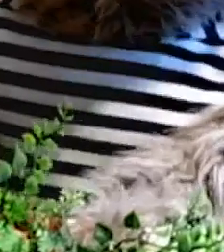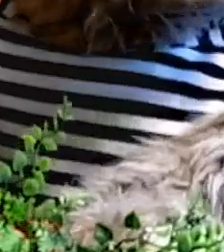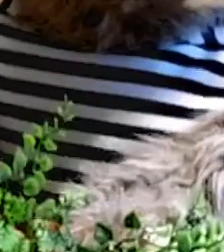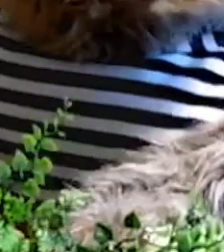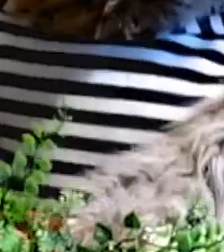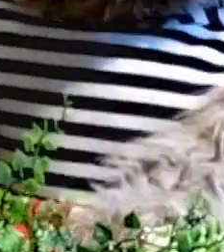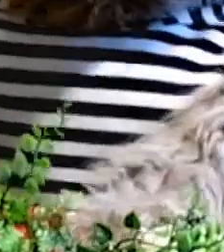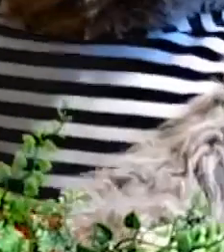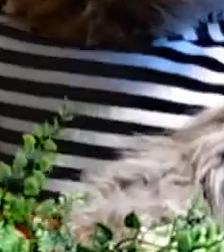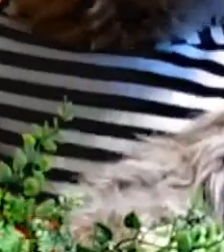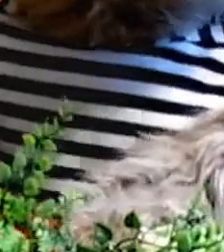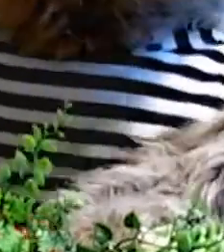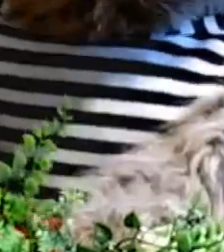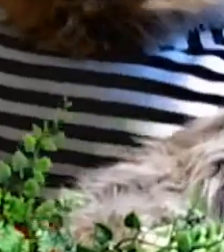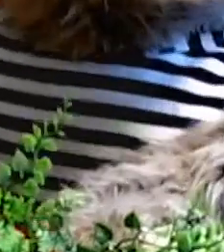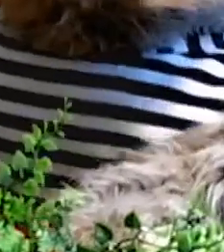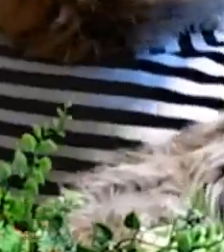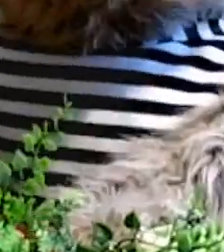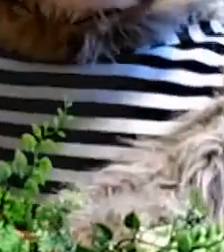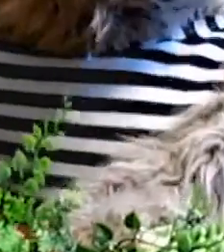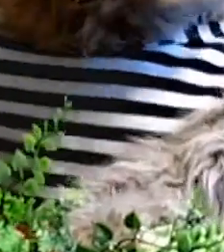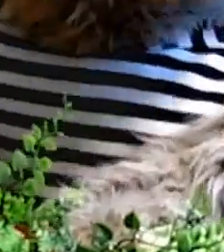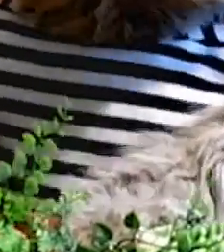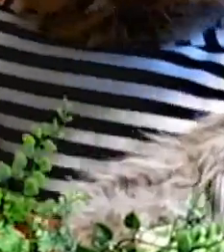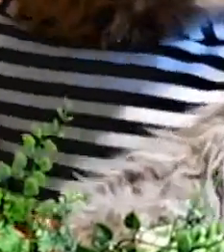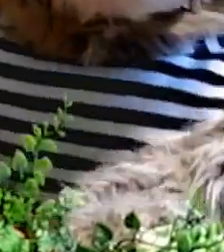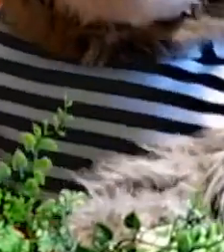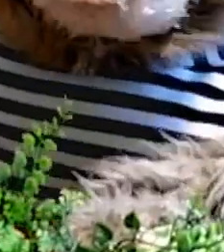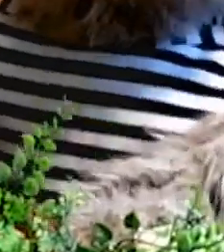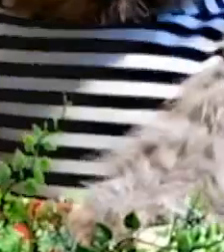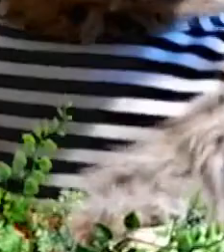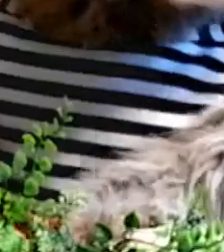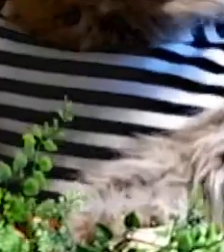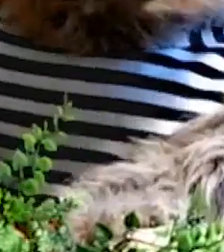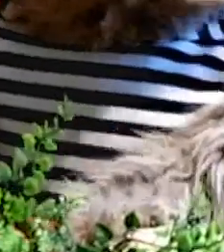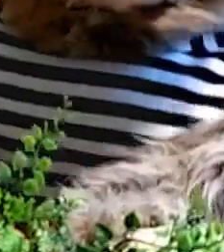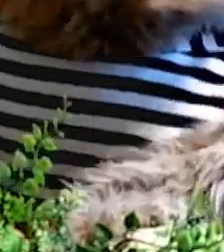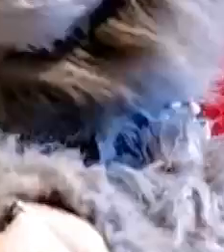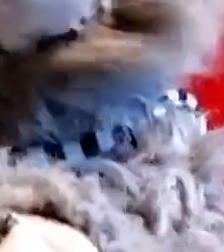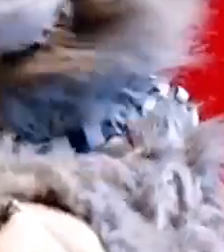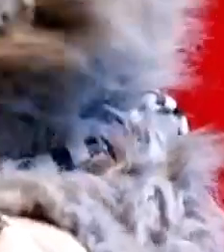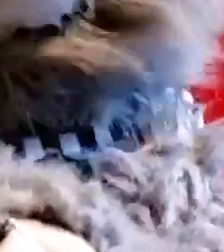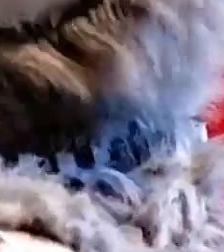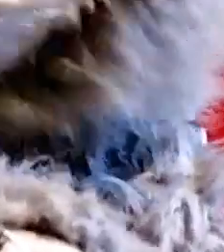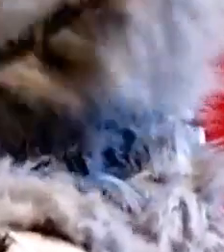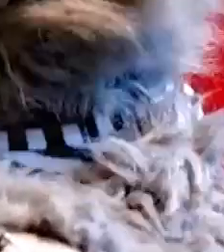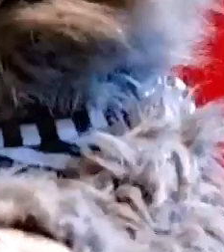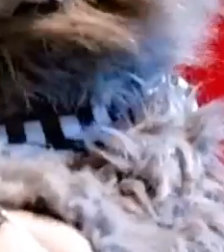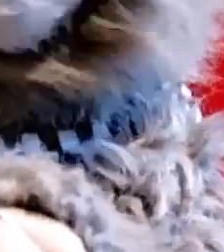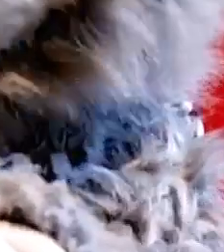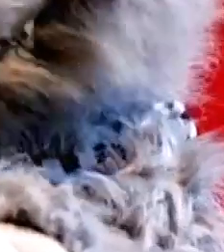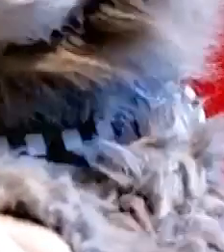muchos microplásticos son añadidos directamente a artículos de tocador y cosméticos como la pasta de